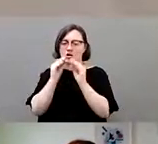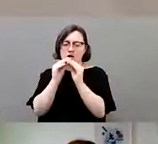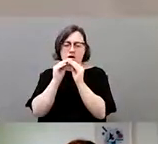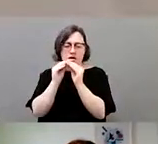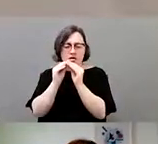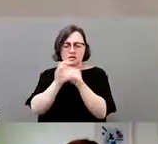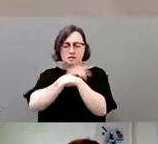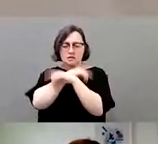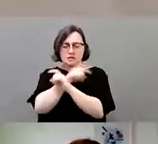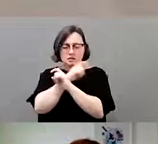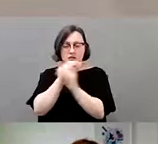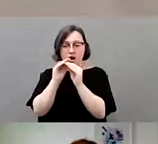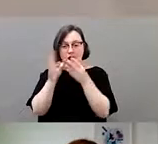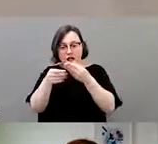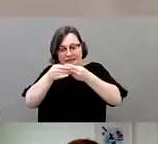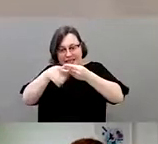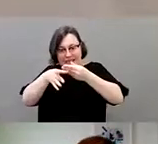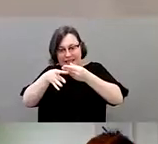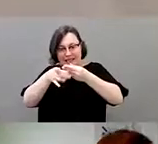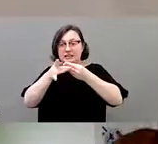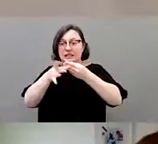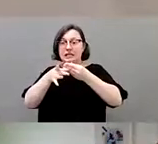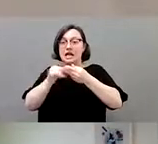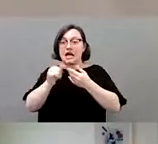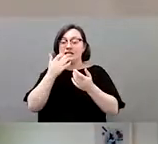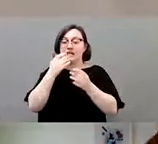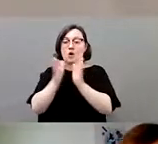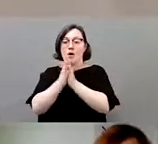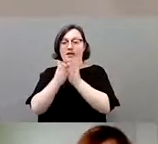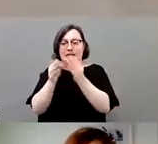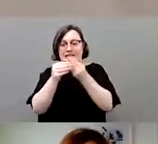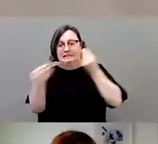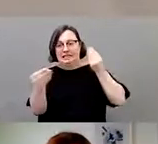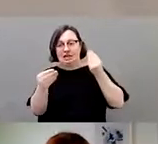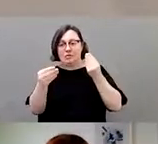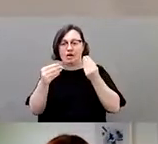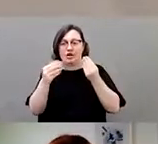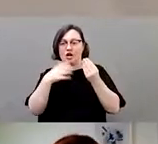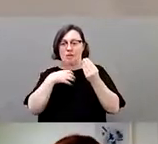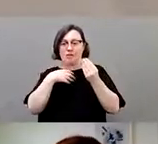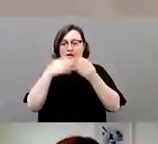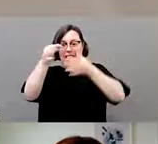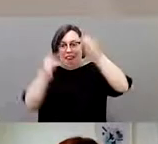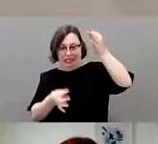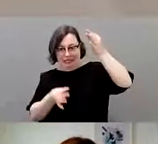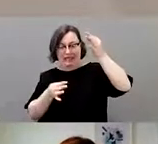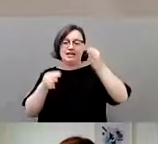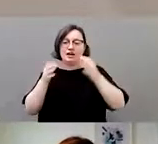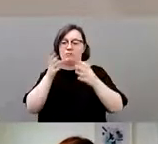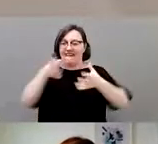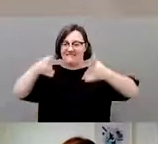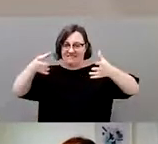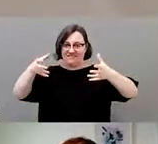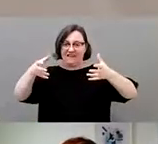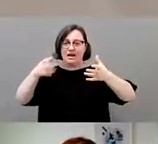llevan por detrás un velcro, lo tengo aquí, lo que pasa es que si tiro del cuaderno igual no os lo voy a poder enseñar porque se me va a ir la luz. Podía hacer la